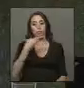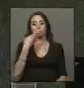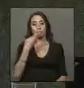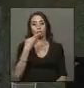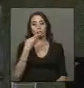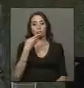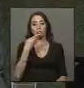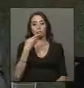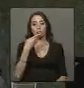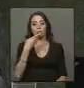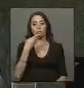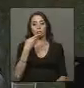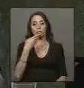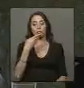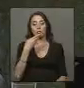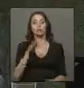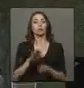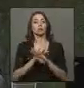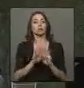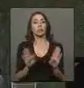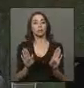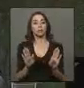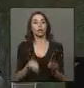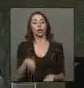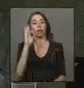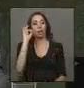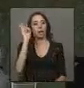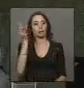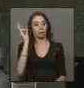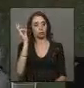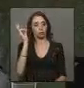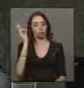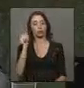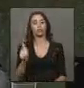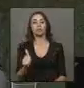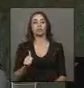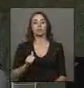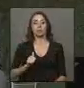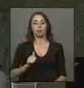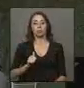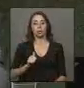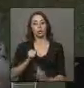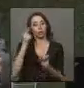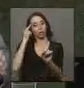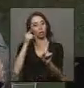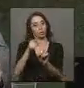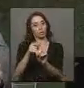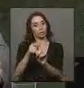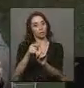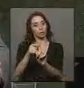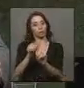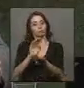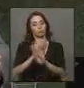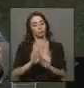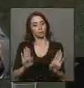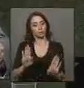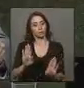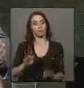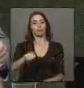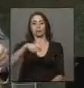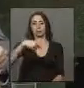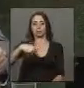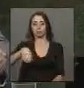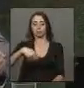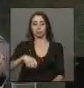se ha concluido esta sesión. Habiéndose cumplido el objetivo de la misma, se levanta.